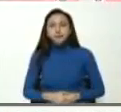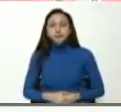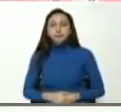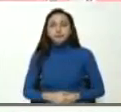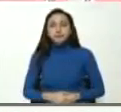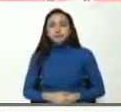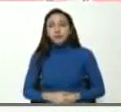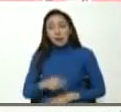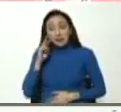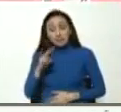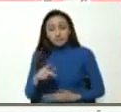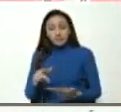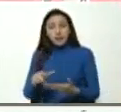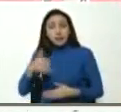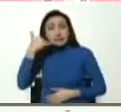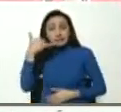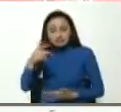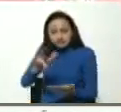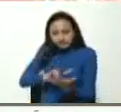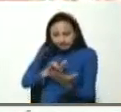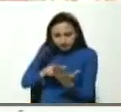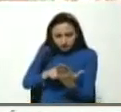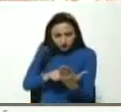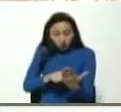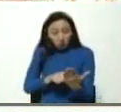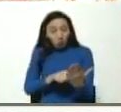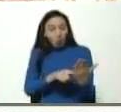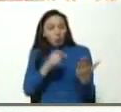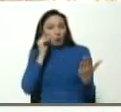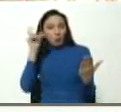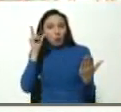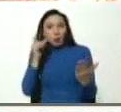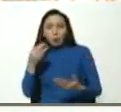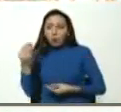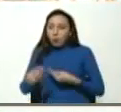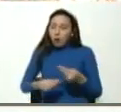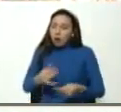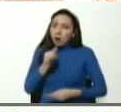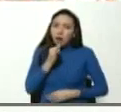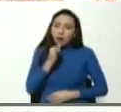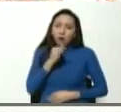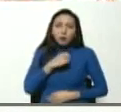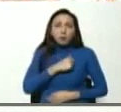que vi el teléfono y tenía la infausta noticia